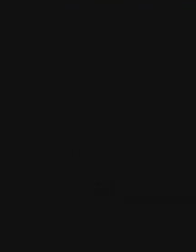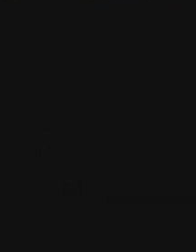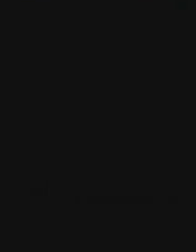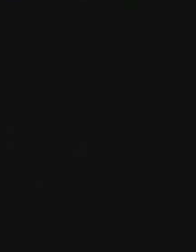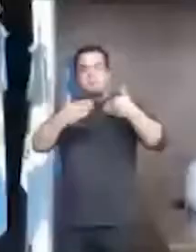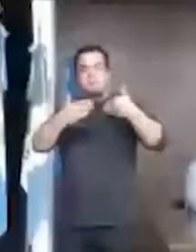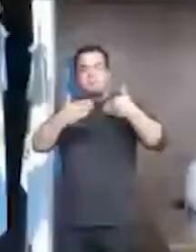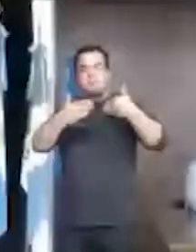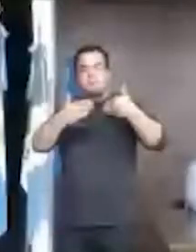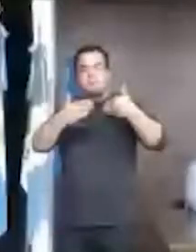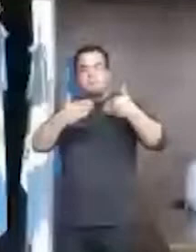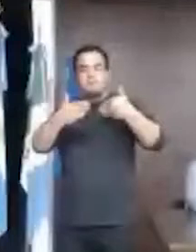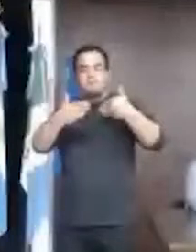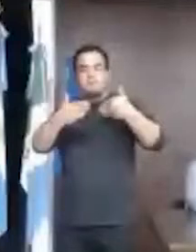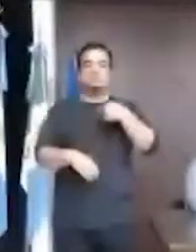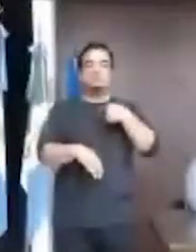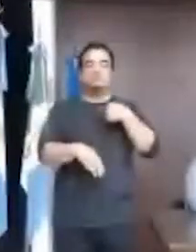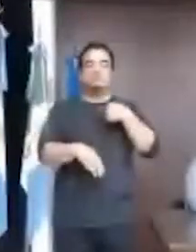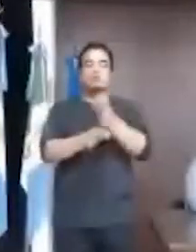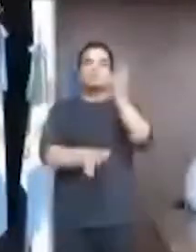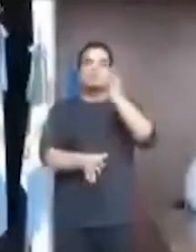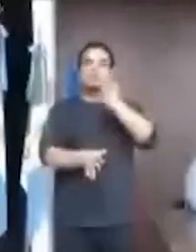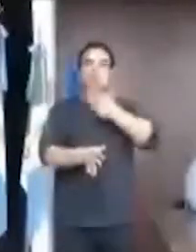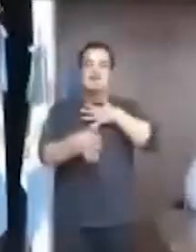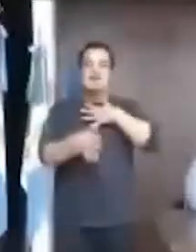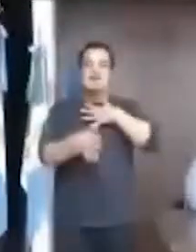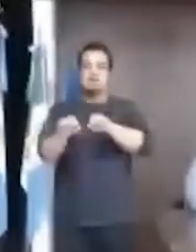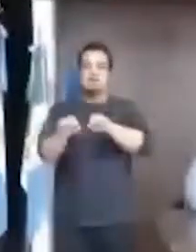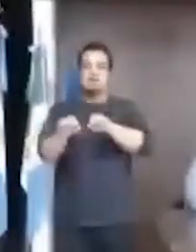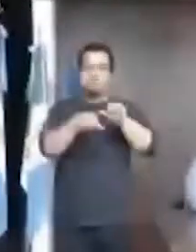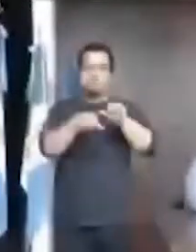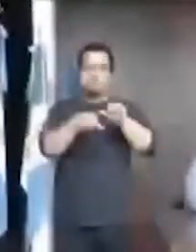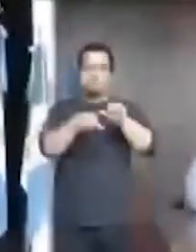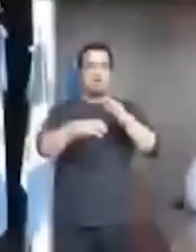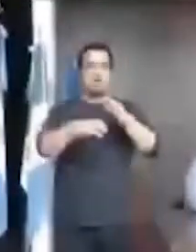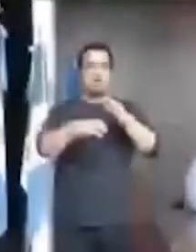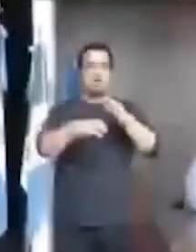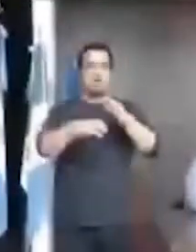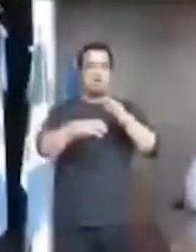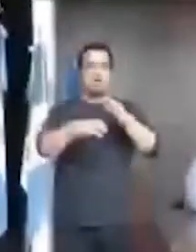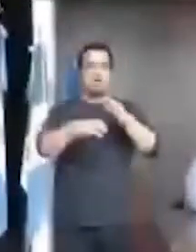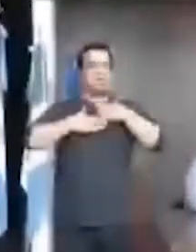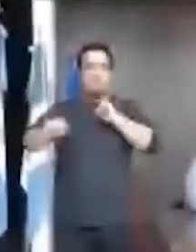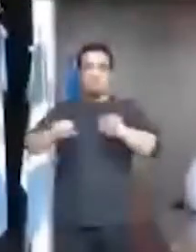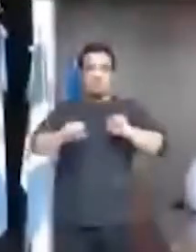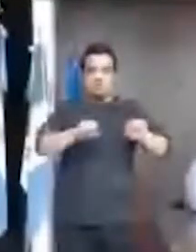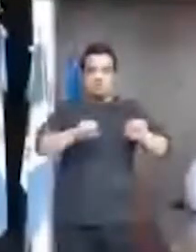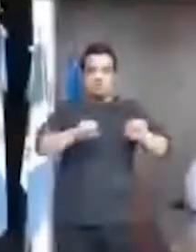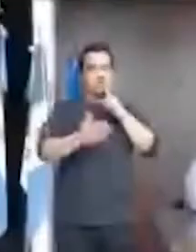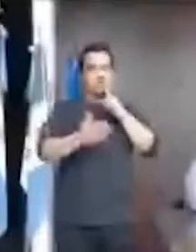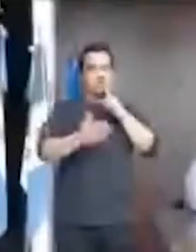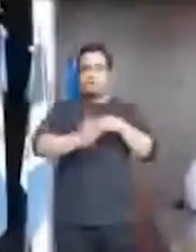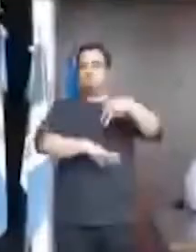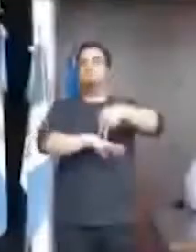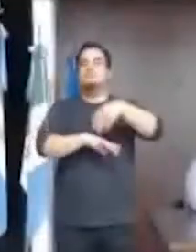kinesióloga, soy profesional del movimiento, ya se dieron cuenta que ahí nomás me levante. Siempre pongo música para bailar,